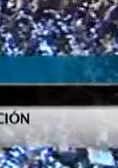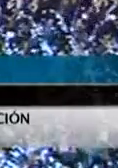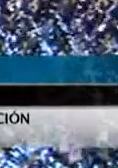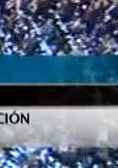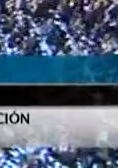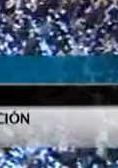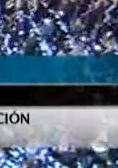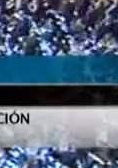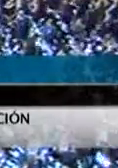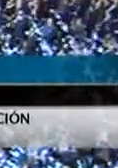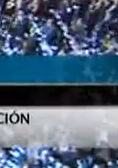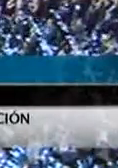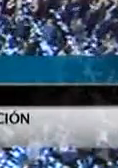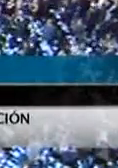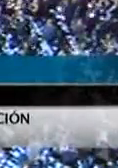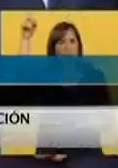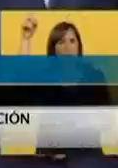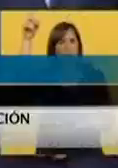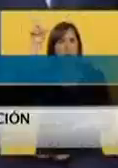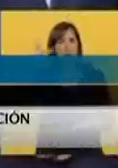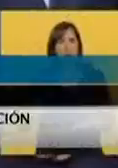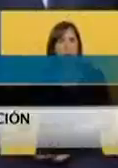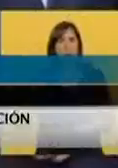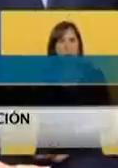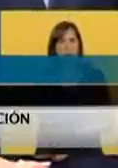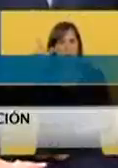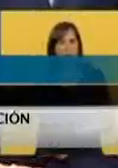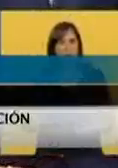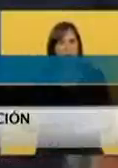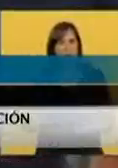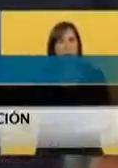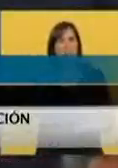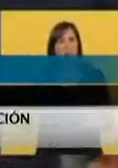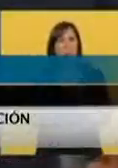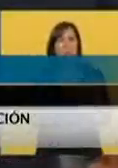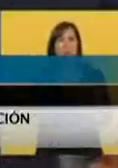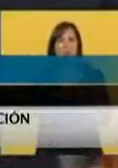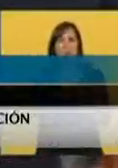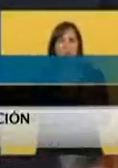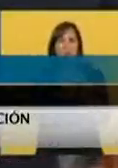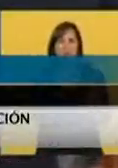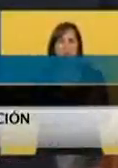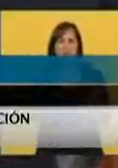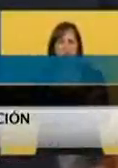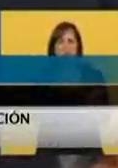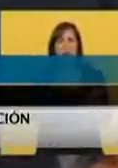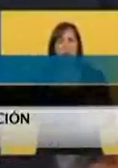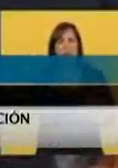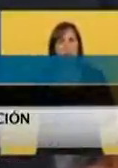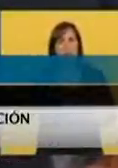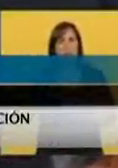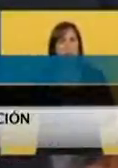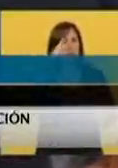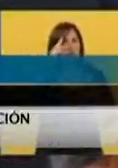juro por Dios, por la patria y sobre los santos evangelios, desempeñar con